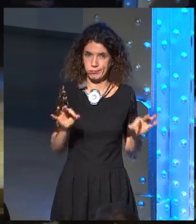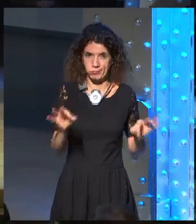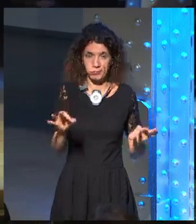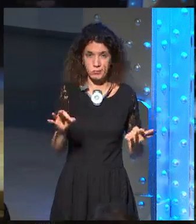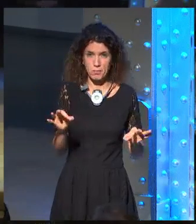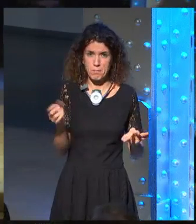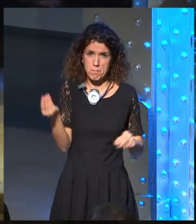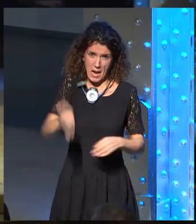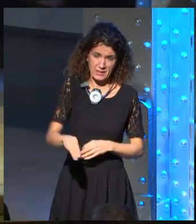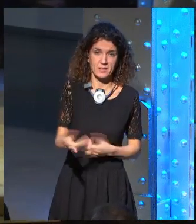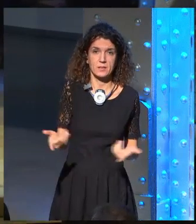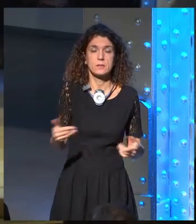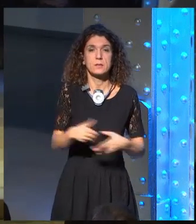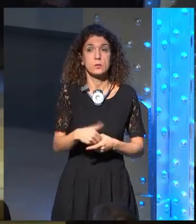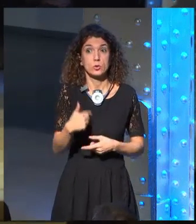Y yo